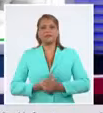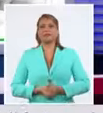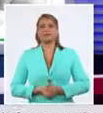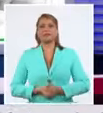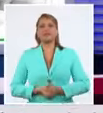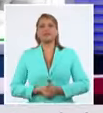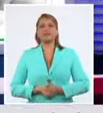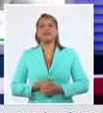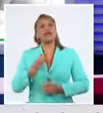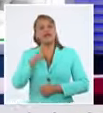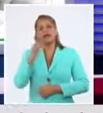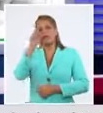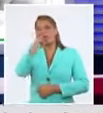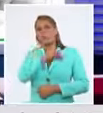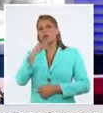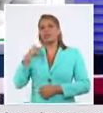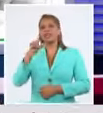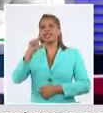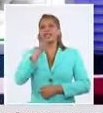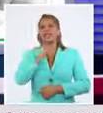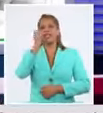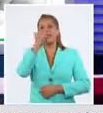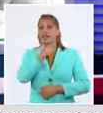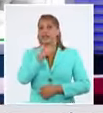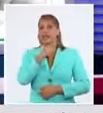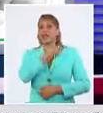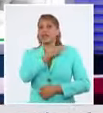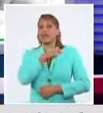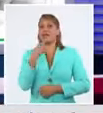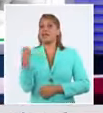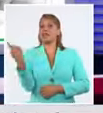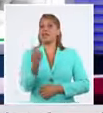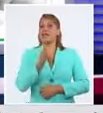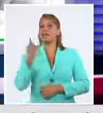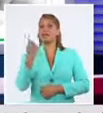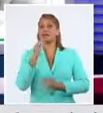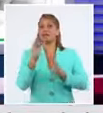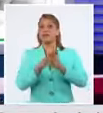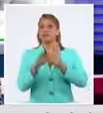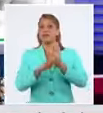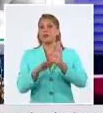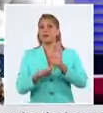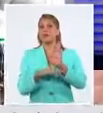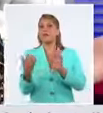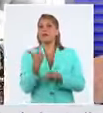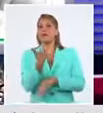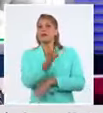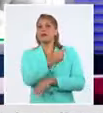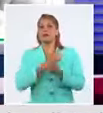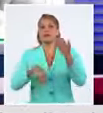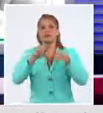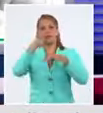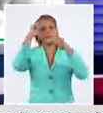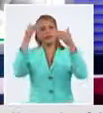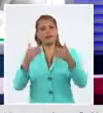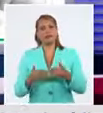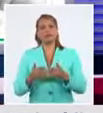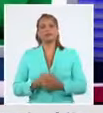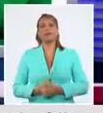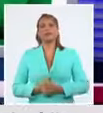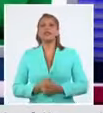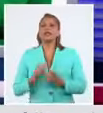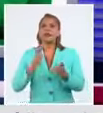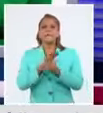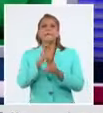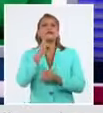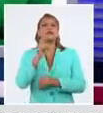sí, doctora Elena López Zambrón, jefa nacional del programa de vacunación del Ministerio de Salud Pública. Pasamos entonces de inmediato